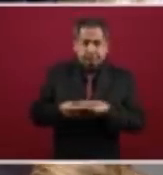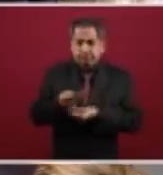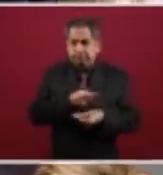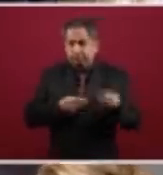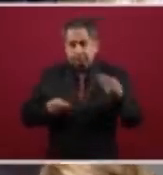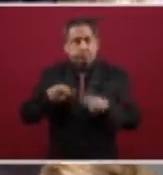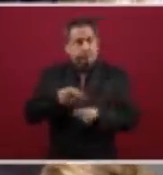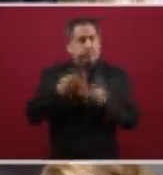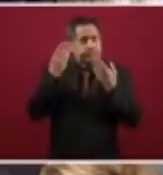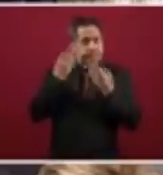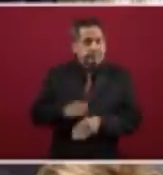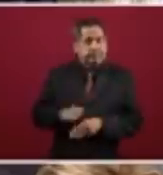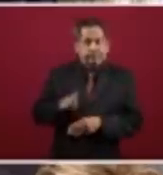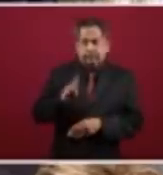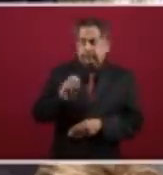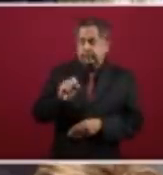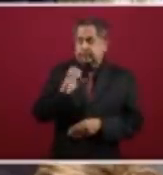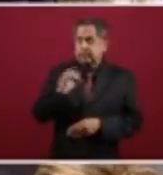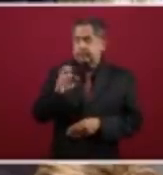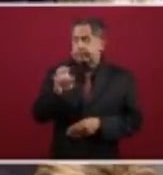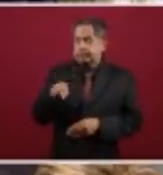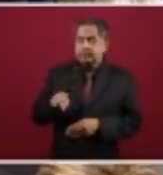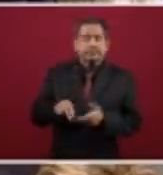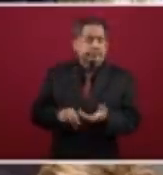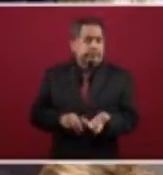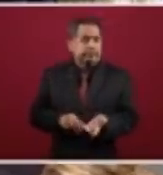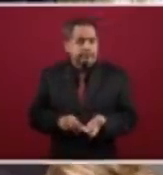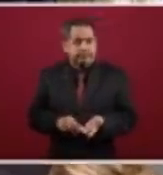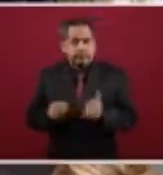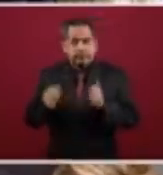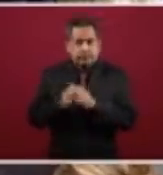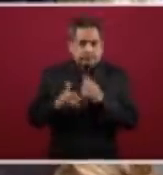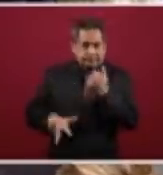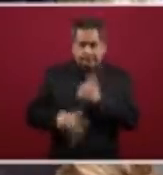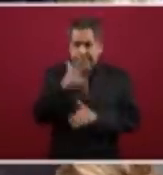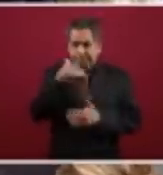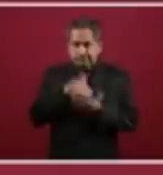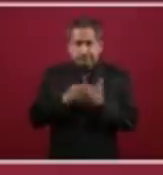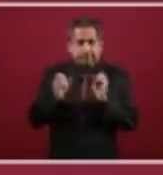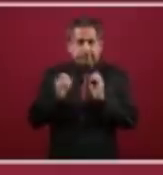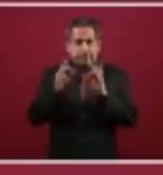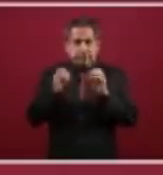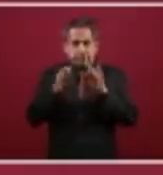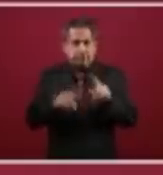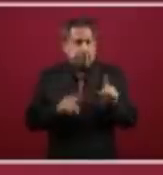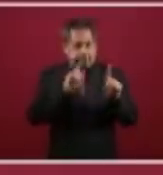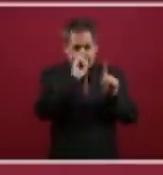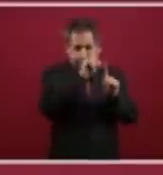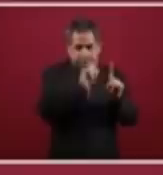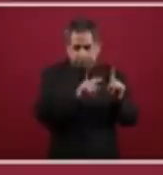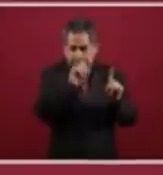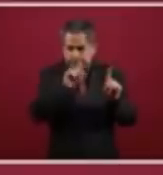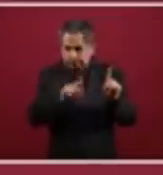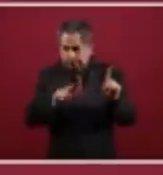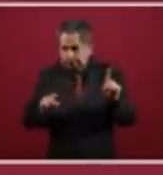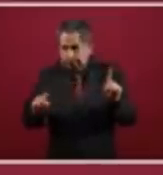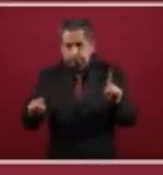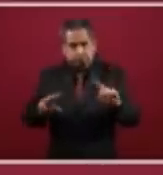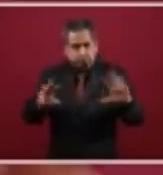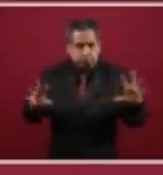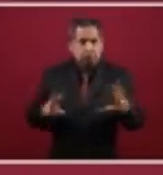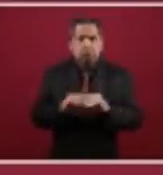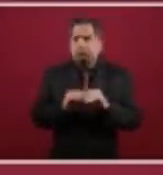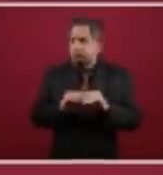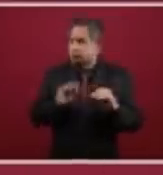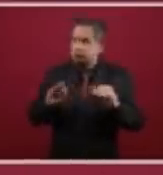el Banco del Bienestar, con estas 13,000 sucursales en